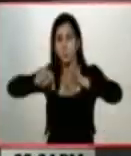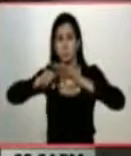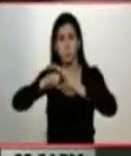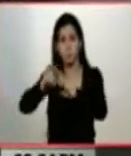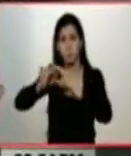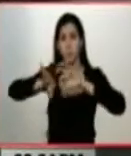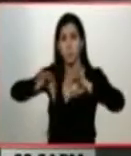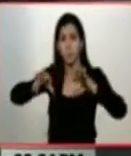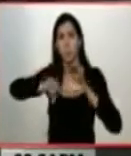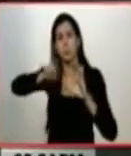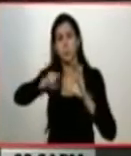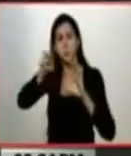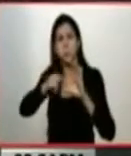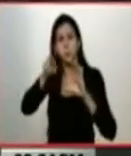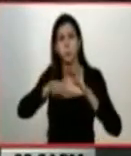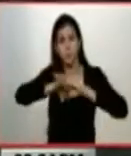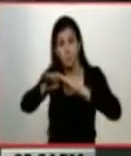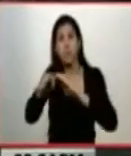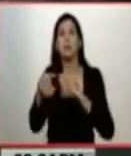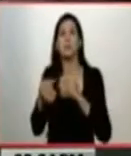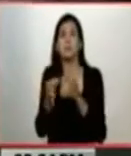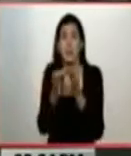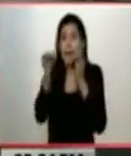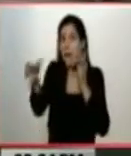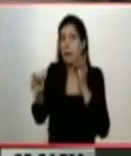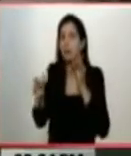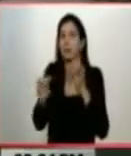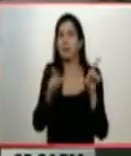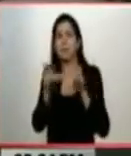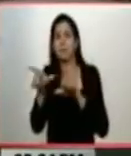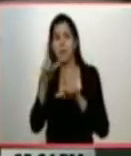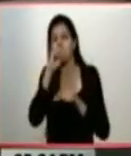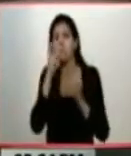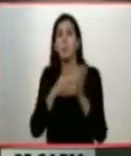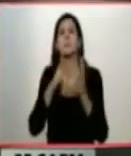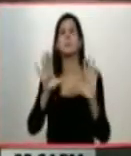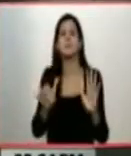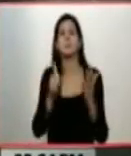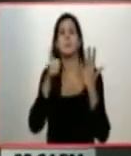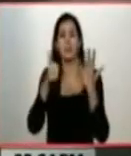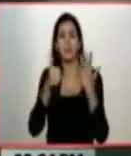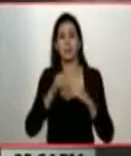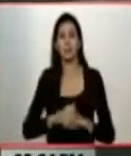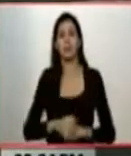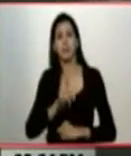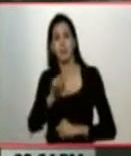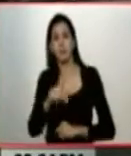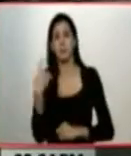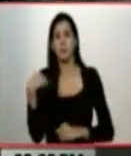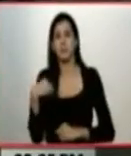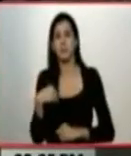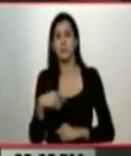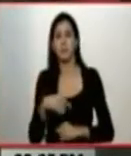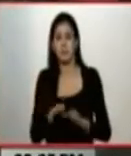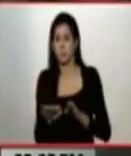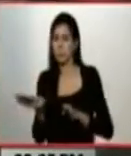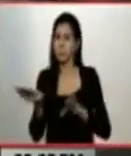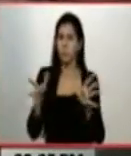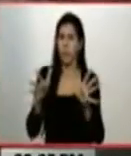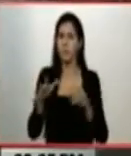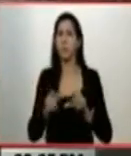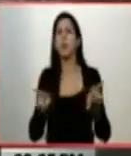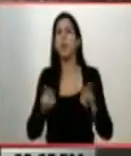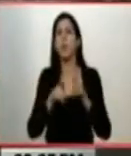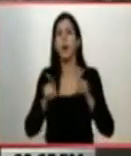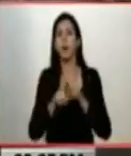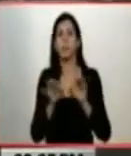excavado. Esta construcción de gran dimensión estará lista para el 2017. Incluso tendrá un distribuidor similar a las